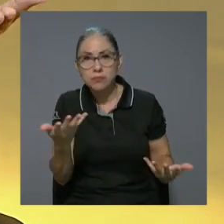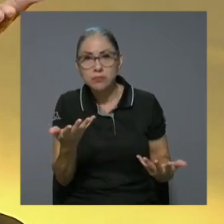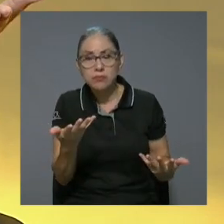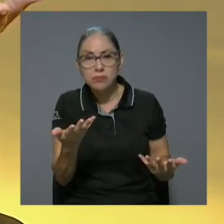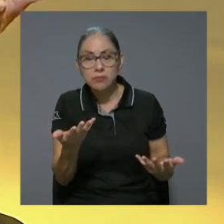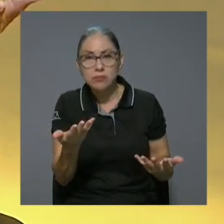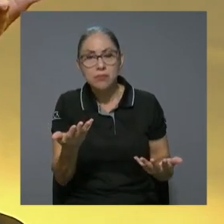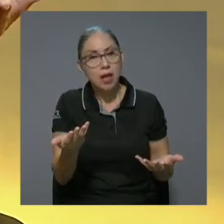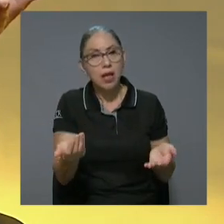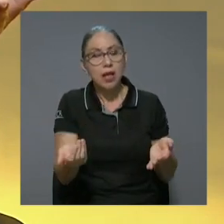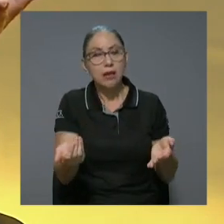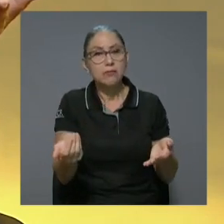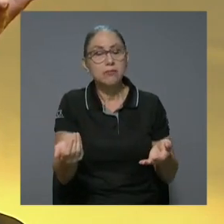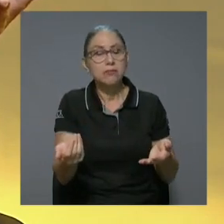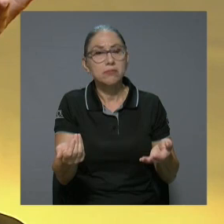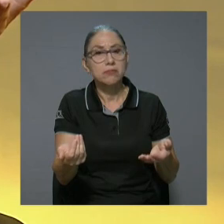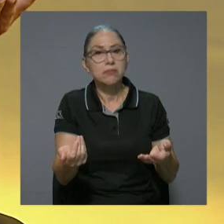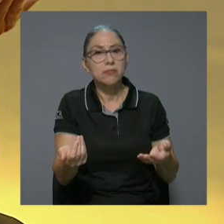regresando al